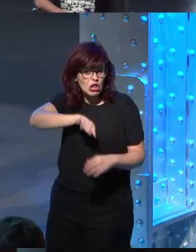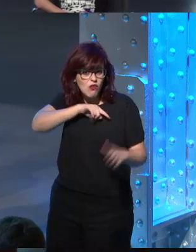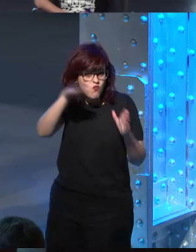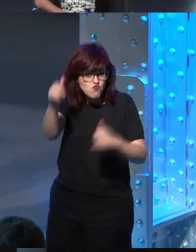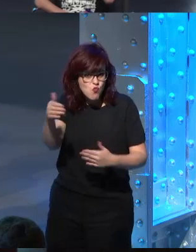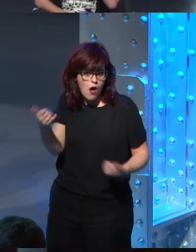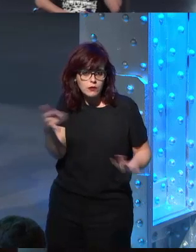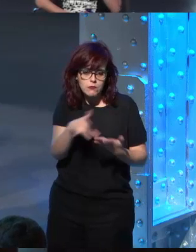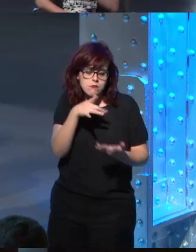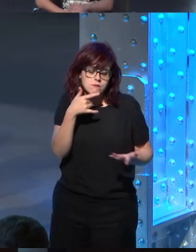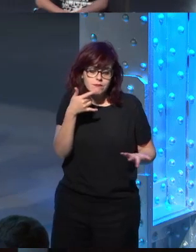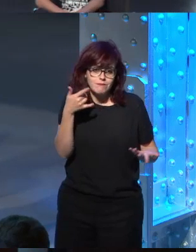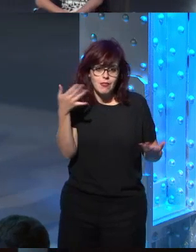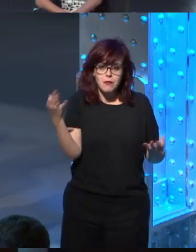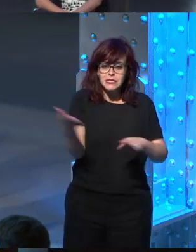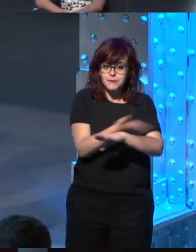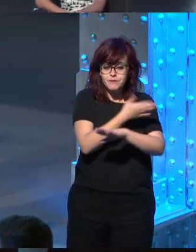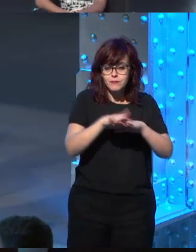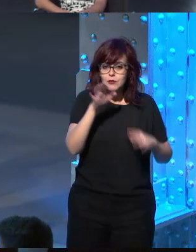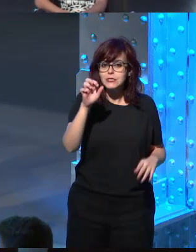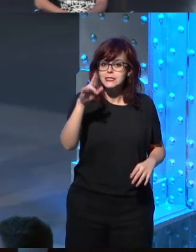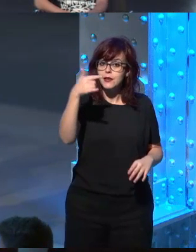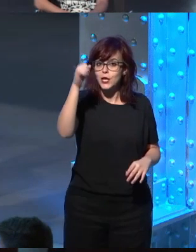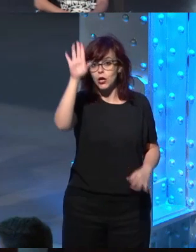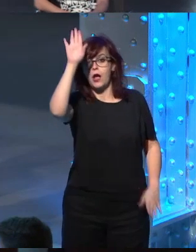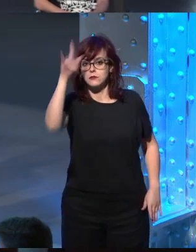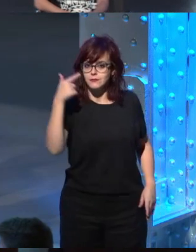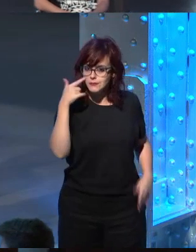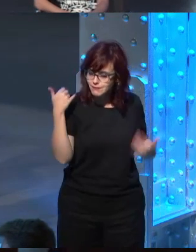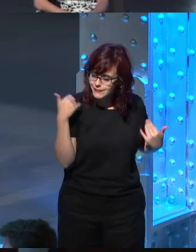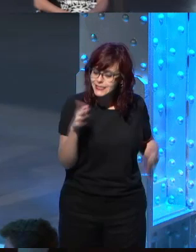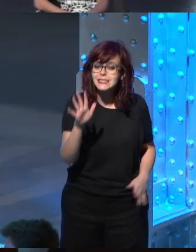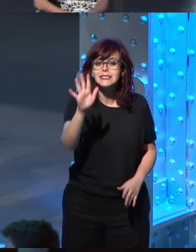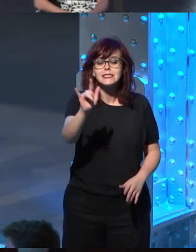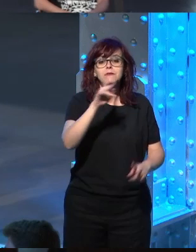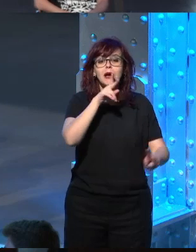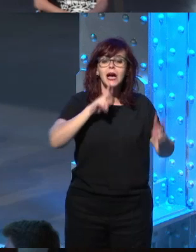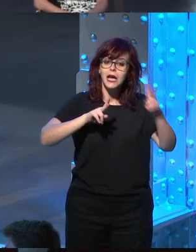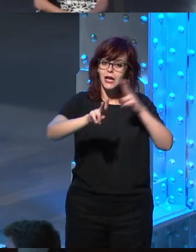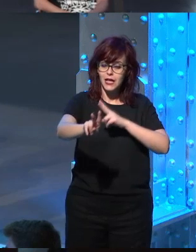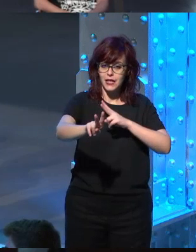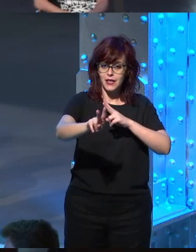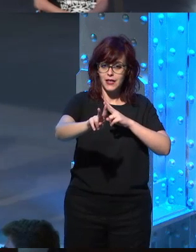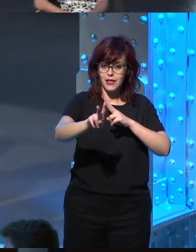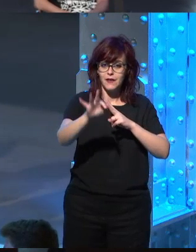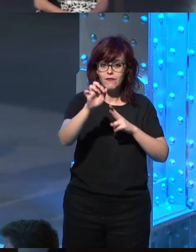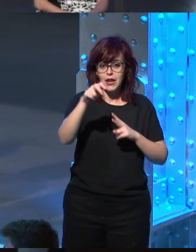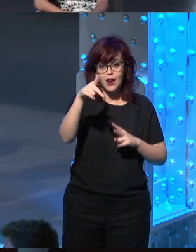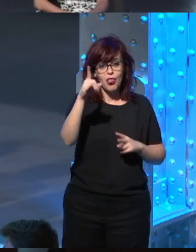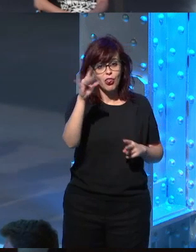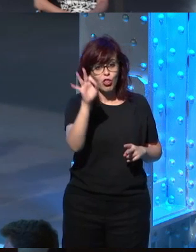rigor ninguno. Ahora he acertado y Sergio quiere hablar. Sí, ahora sí. Respondiendo un poquito a lo que decías,